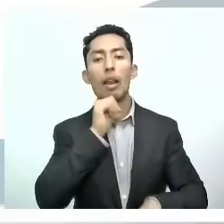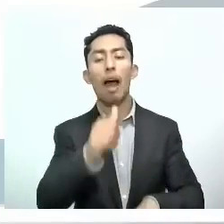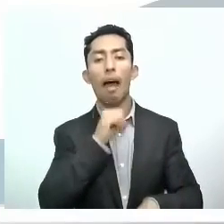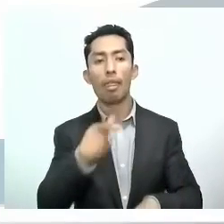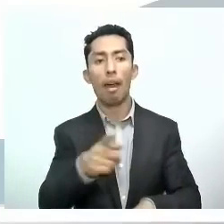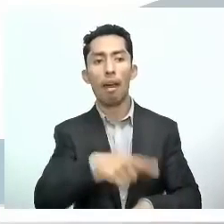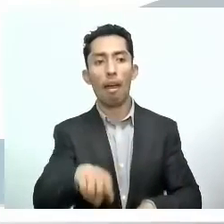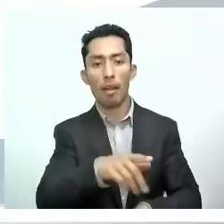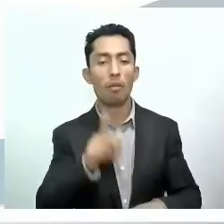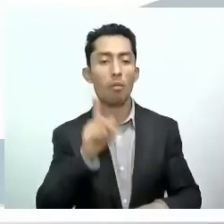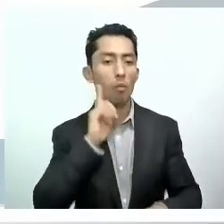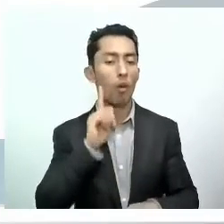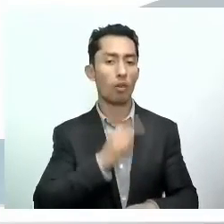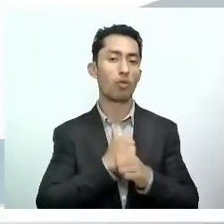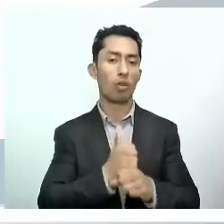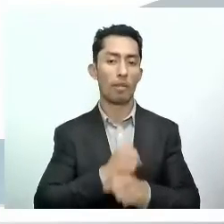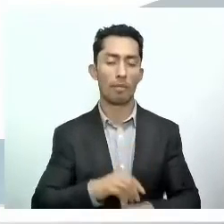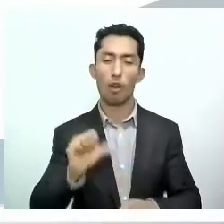La siguiente, por favor.